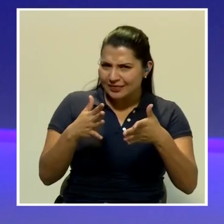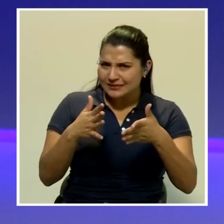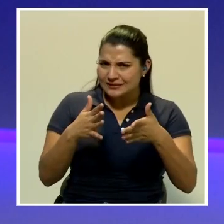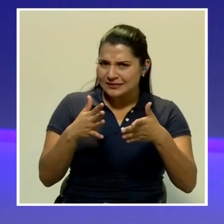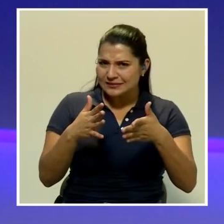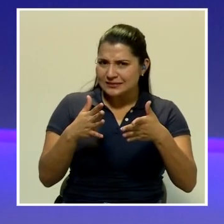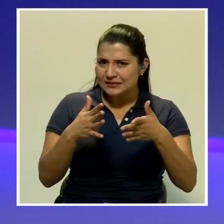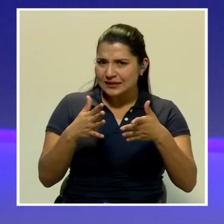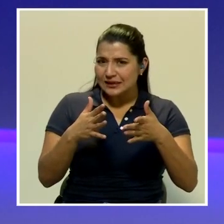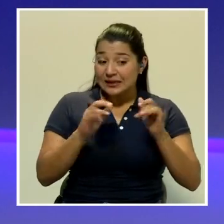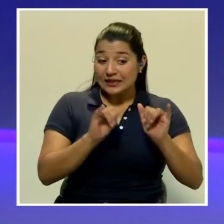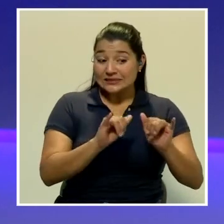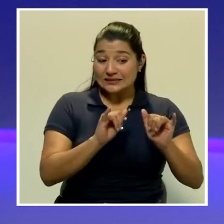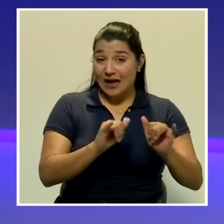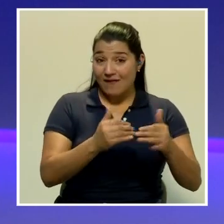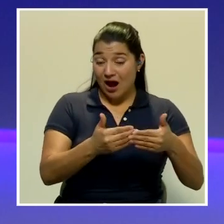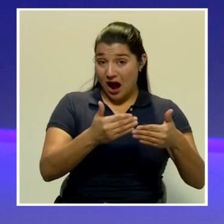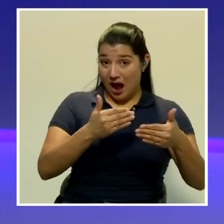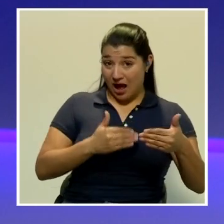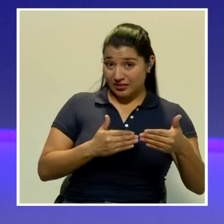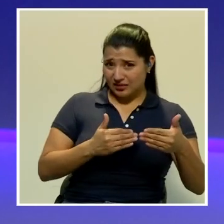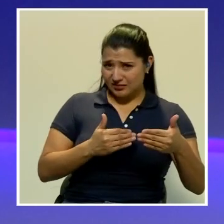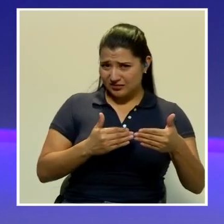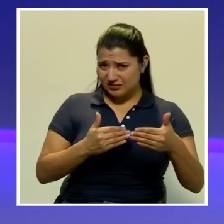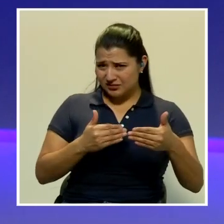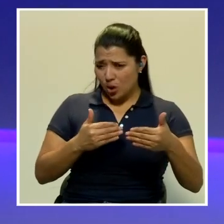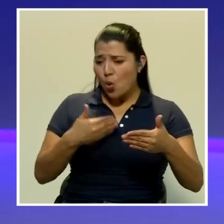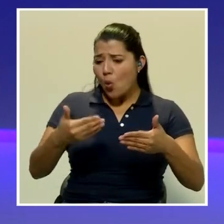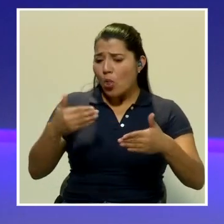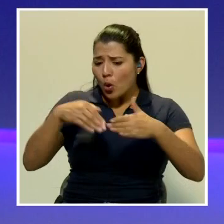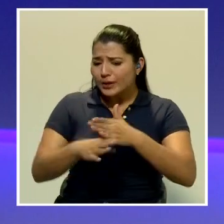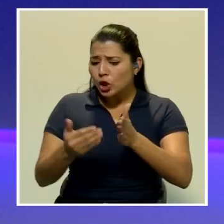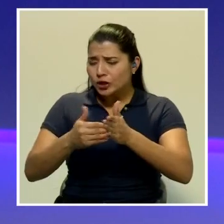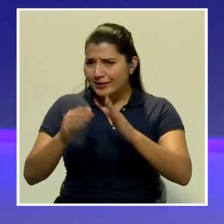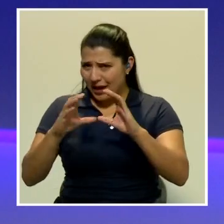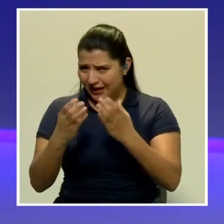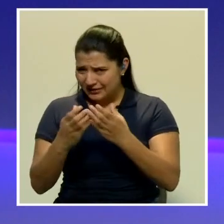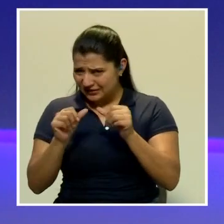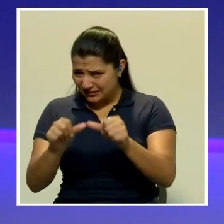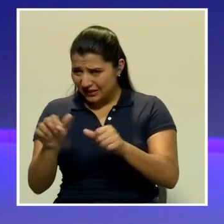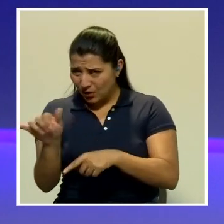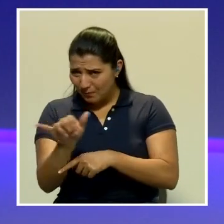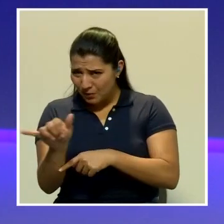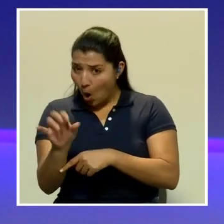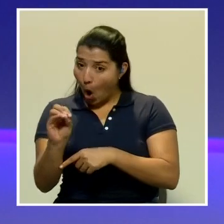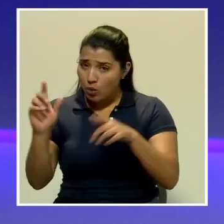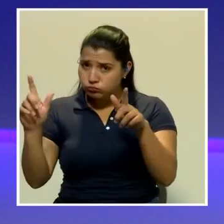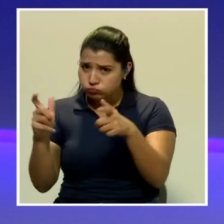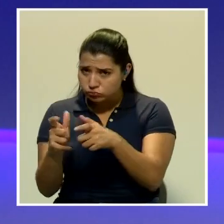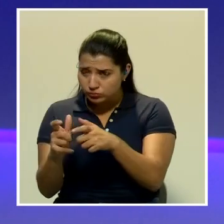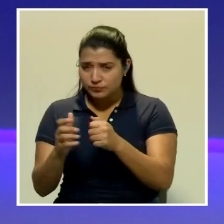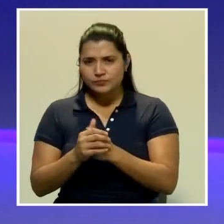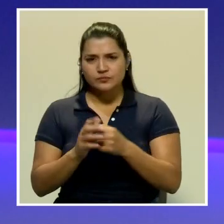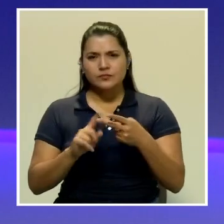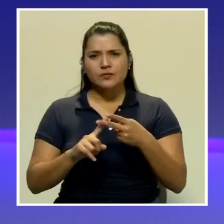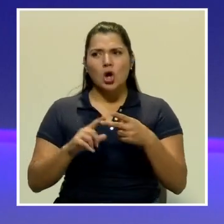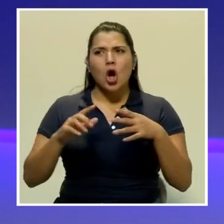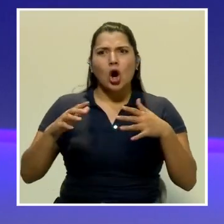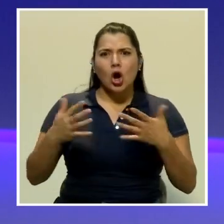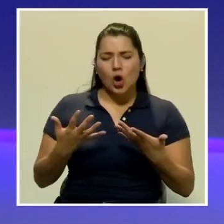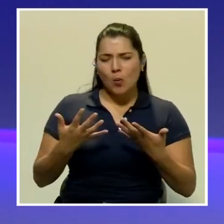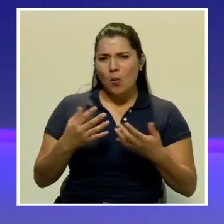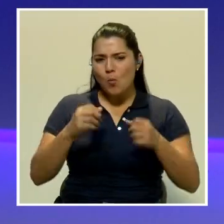a las escuelas? ¿Cómo reconectar a las familias con escuelas y colegios? Para conversar sobre estos temas